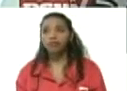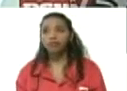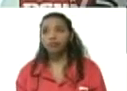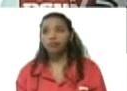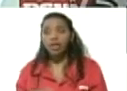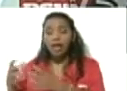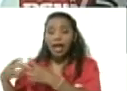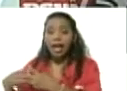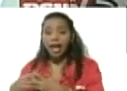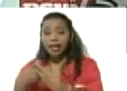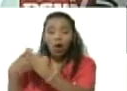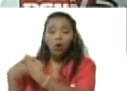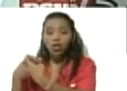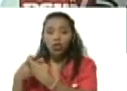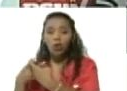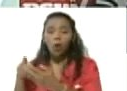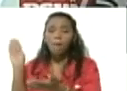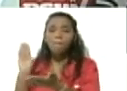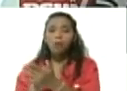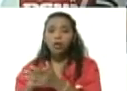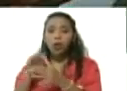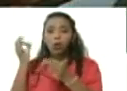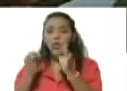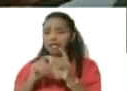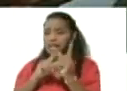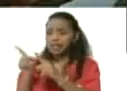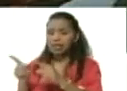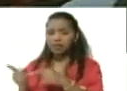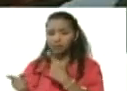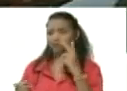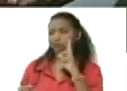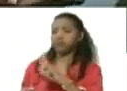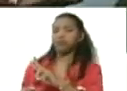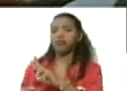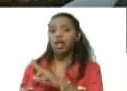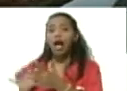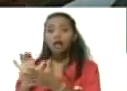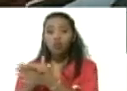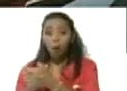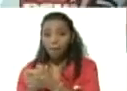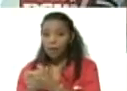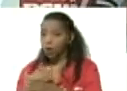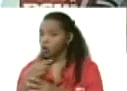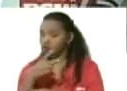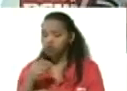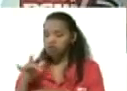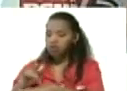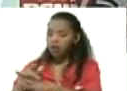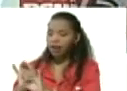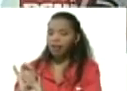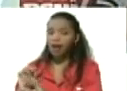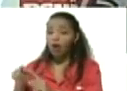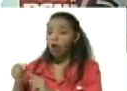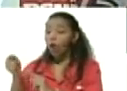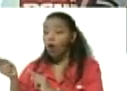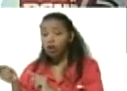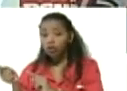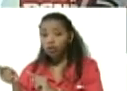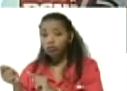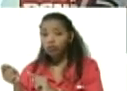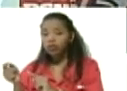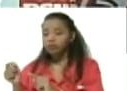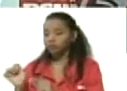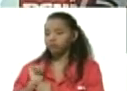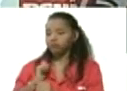Estados Unidos aplica justicia, sí, viendo con un ojo. A sus amigos no los toca, a los otros lo que